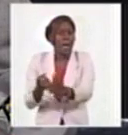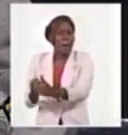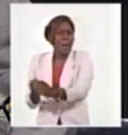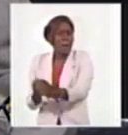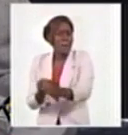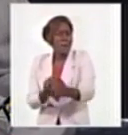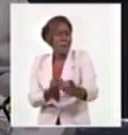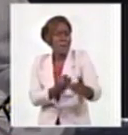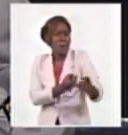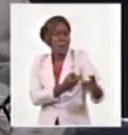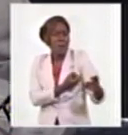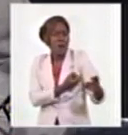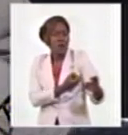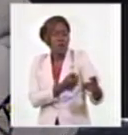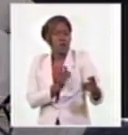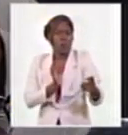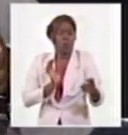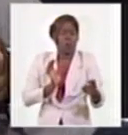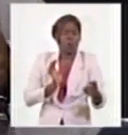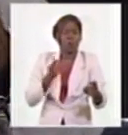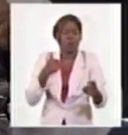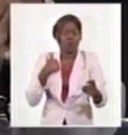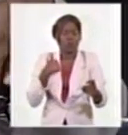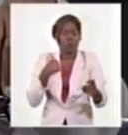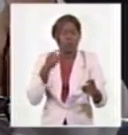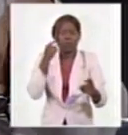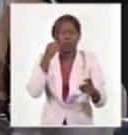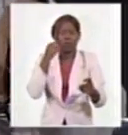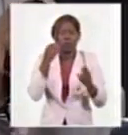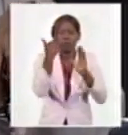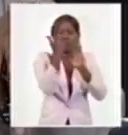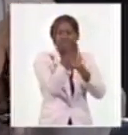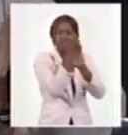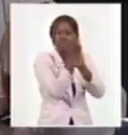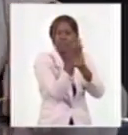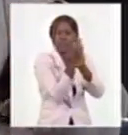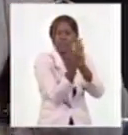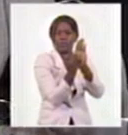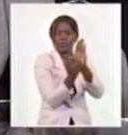Si juzgamos por los acontecimientos en el campo de batalla,